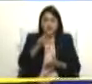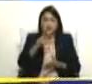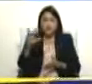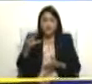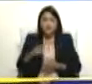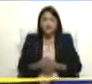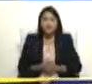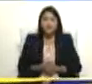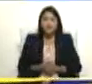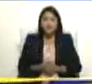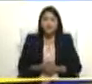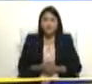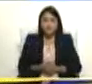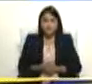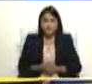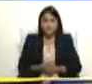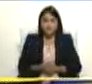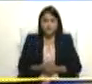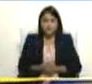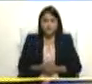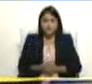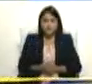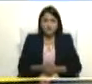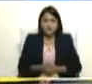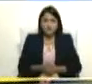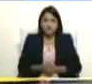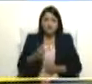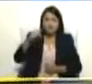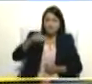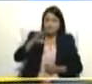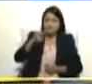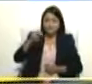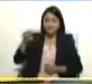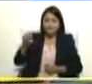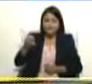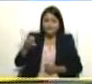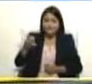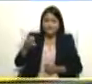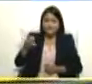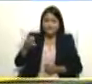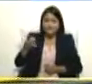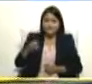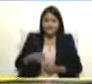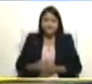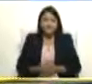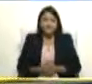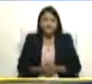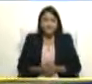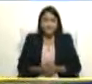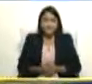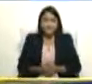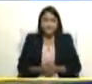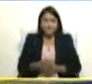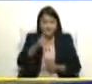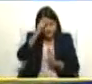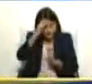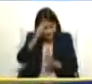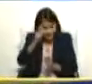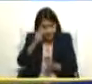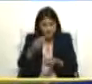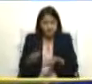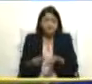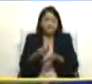de 2023. El Poder Electoral, Consejo Nacional Electoral, se honra